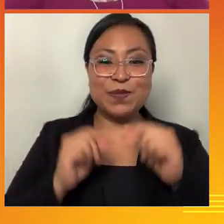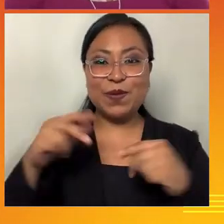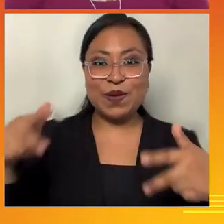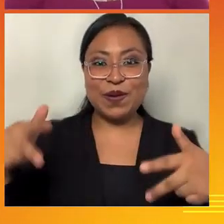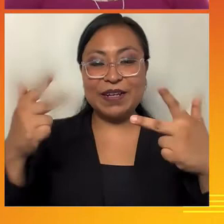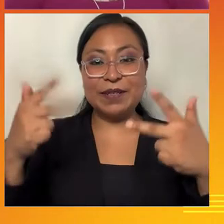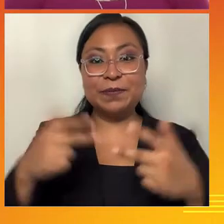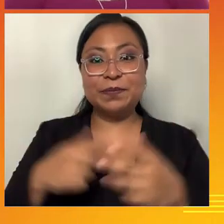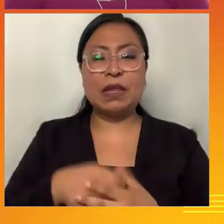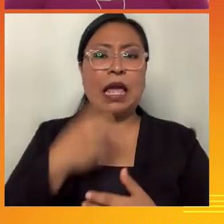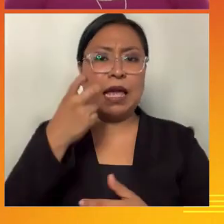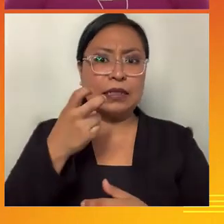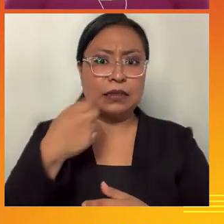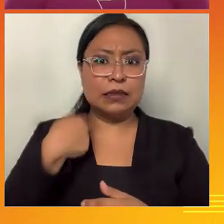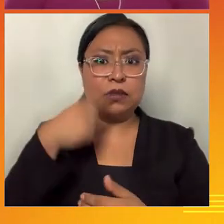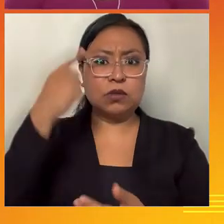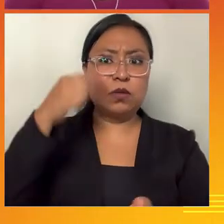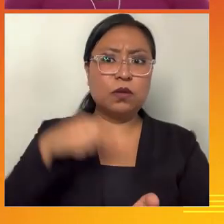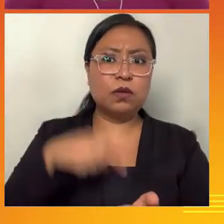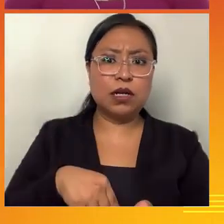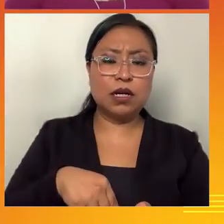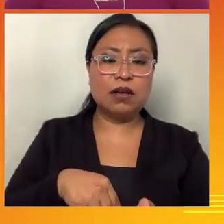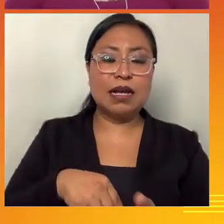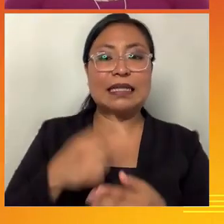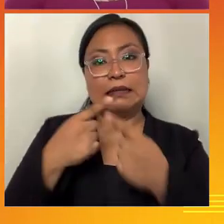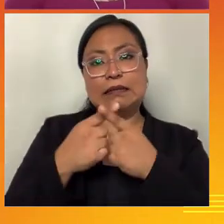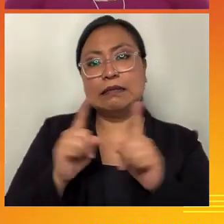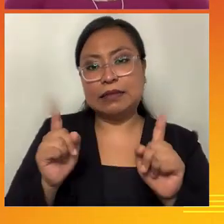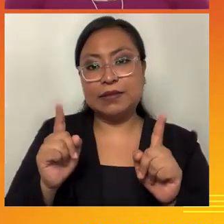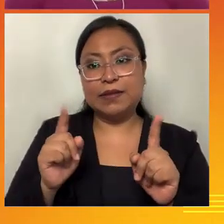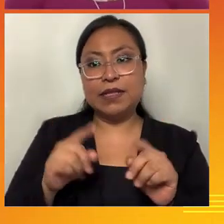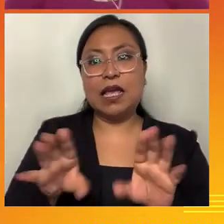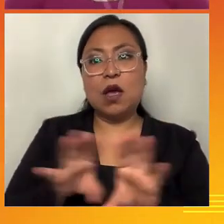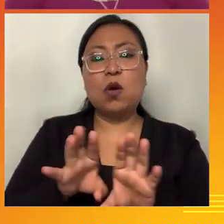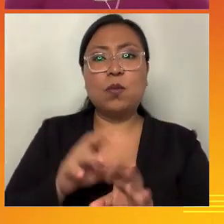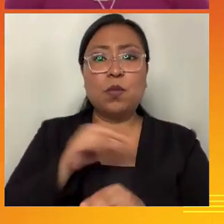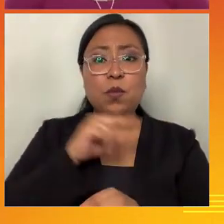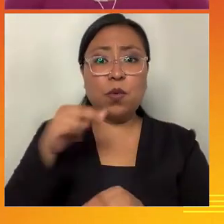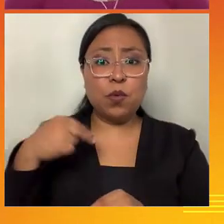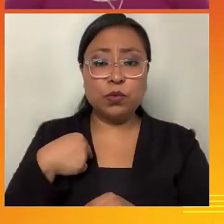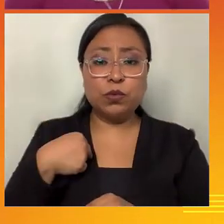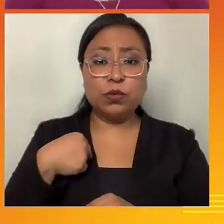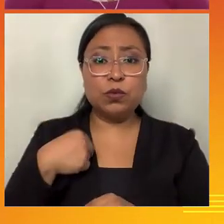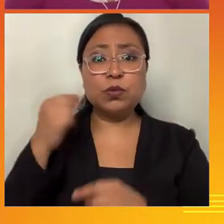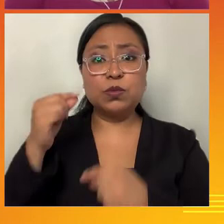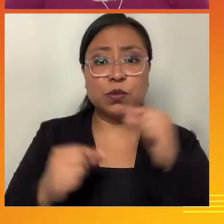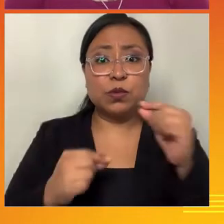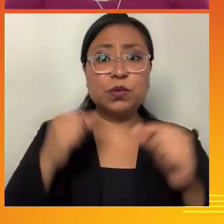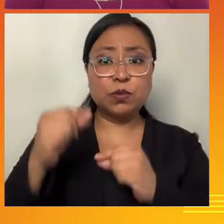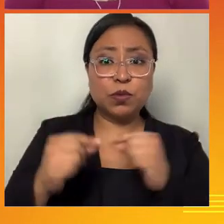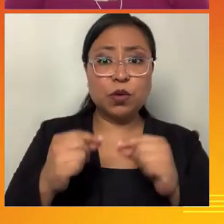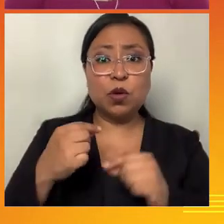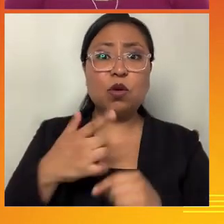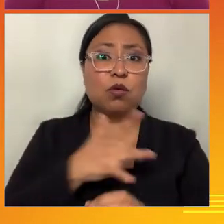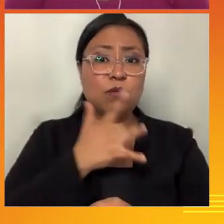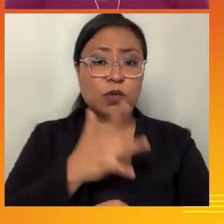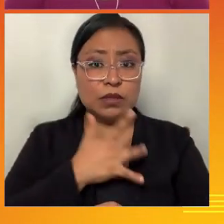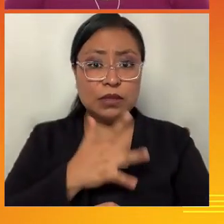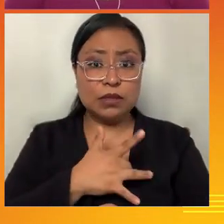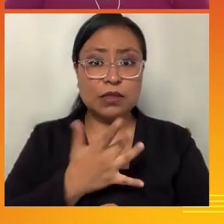como una de las diferencias principales que ahora tenemos y que podemos sentir y palpar